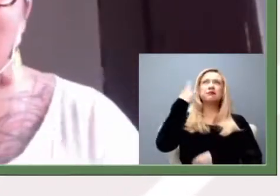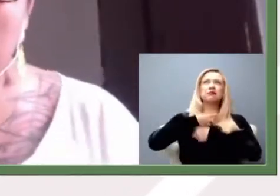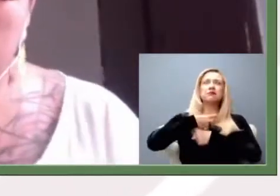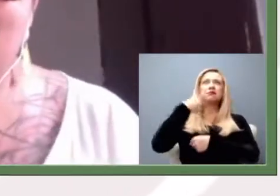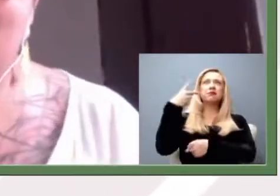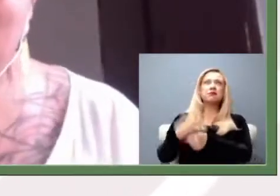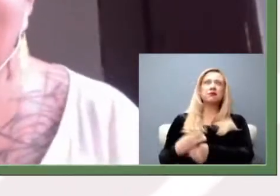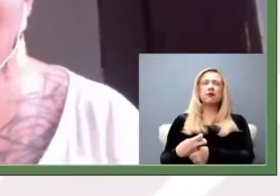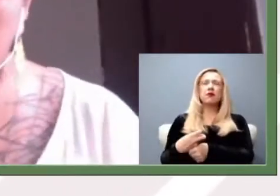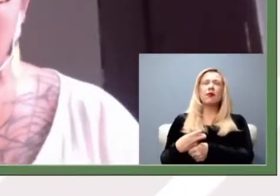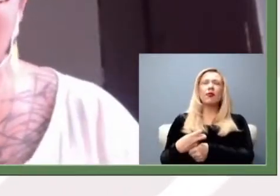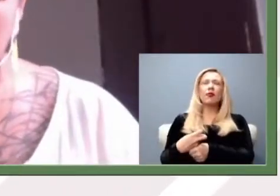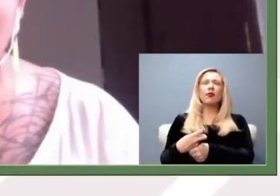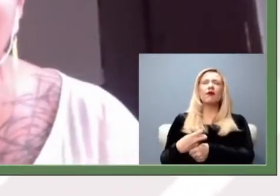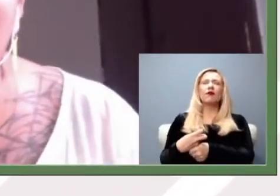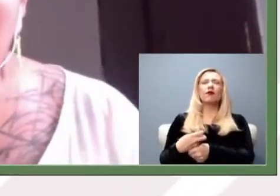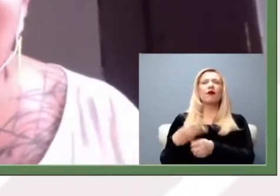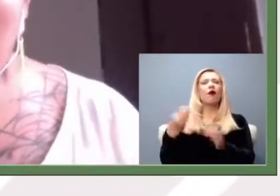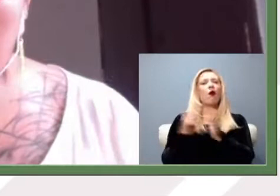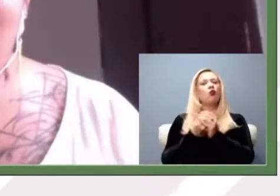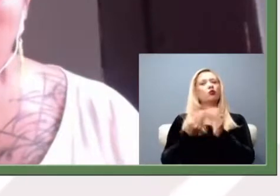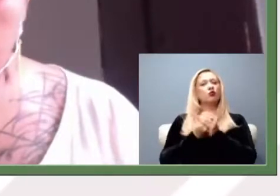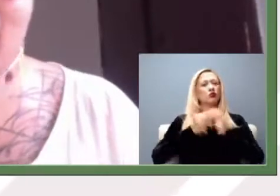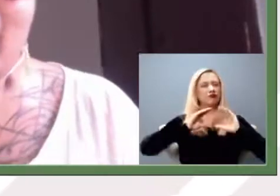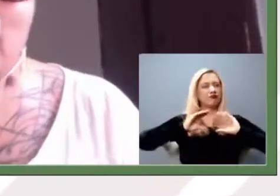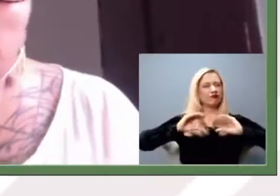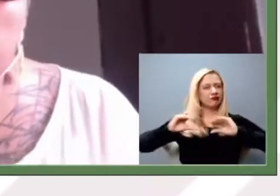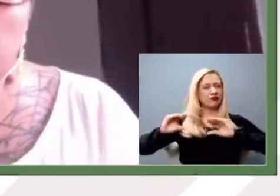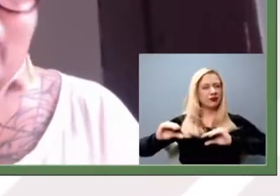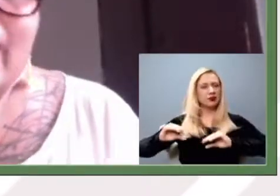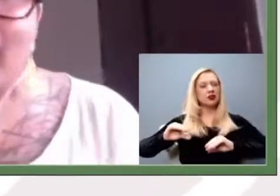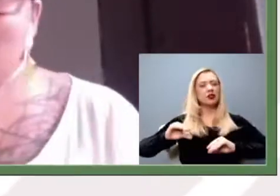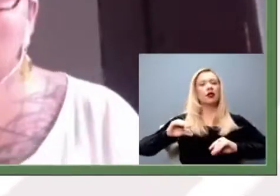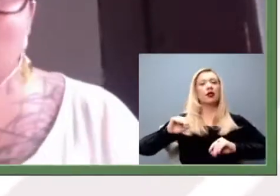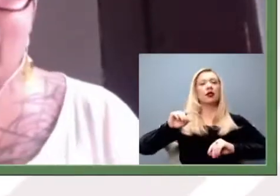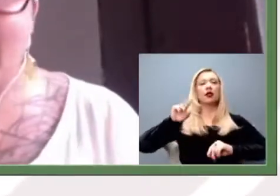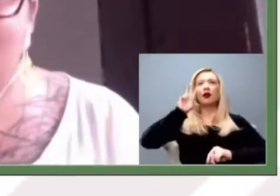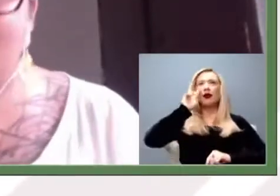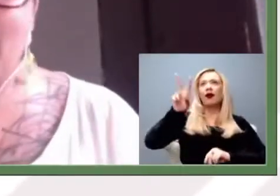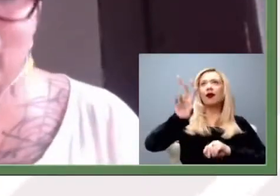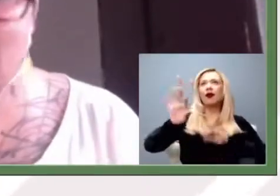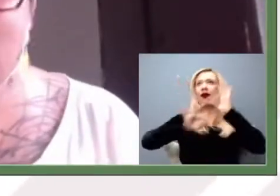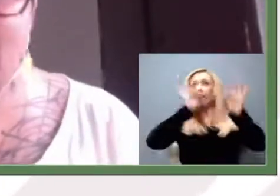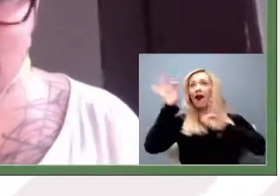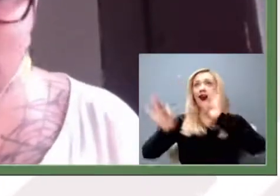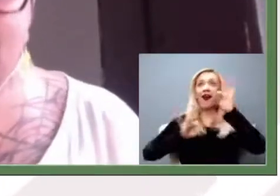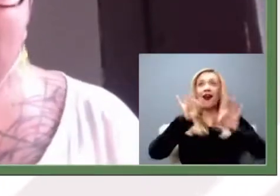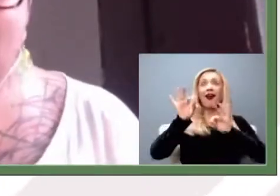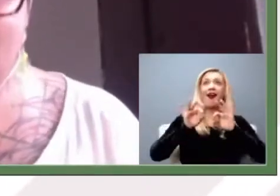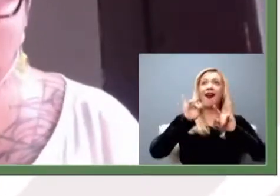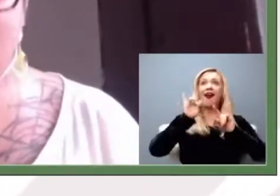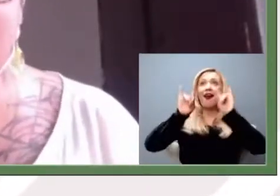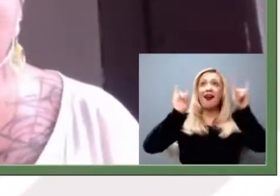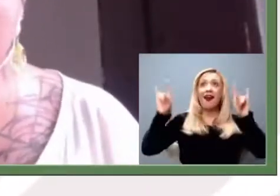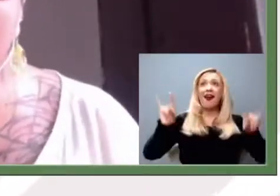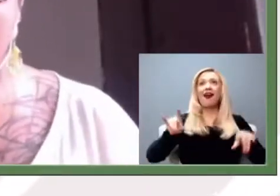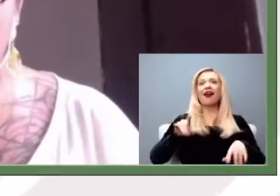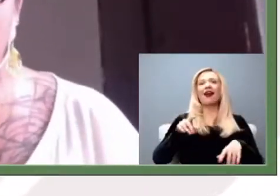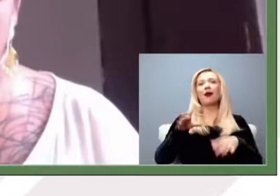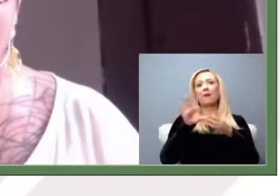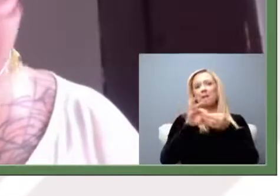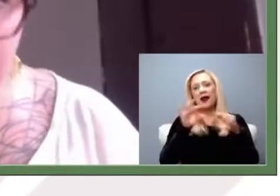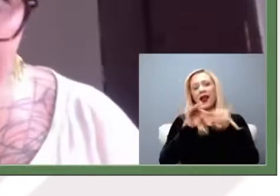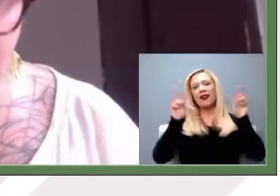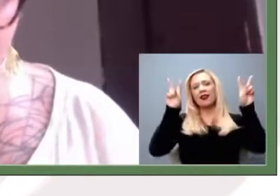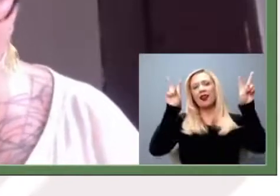hicieron a un taller, pues en las promocionales, ¿no? Salía que íbamos a hablar sobre este tema, sobre